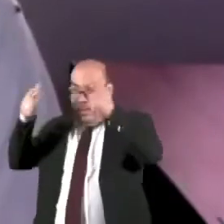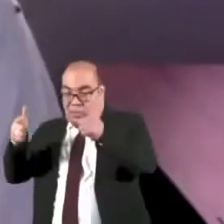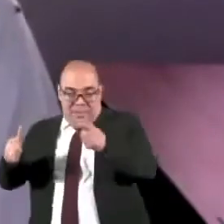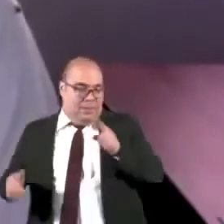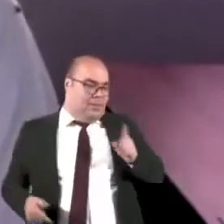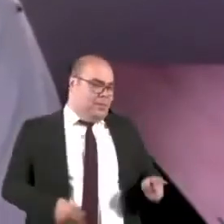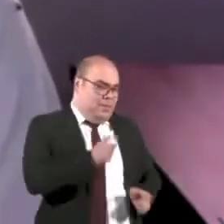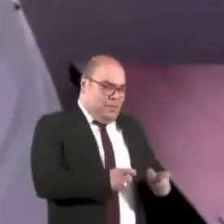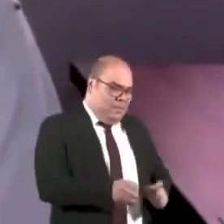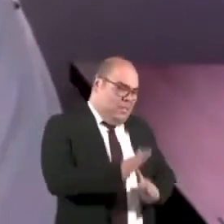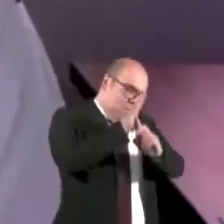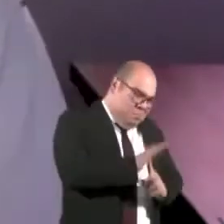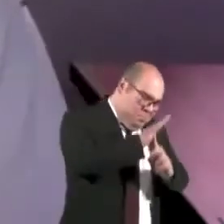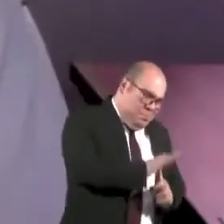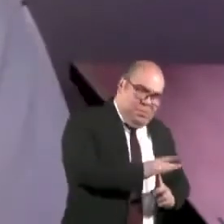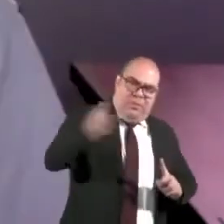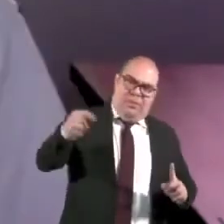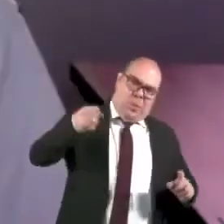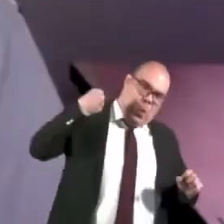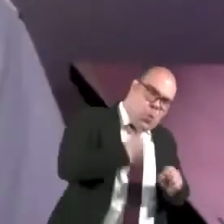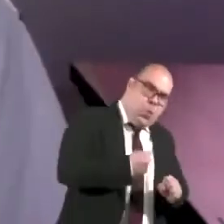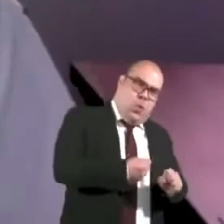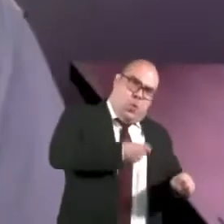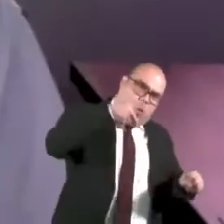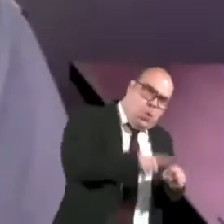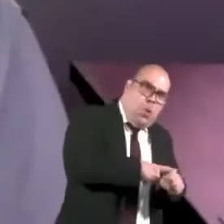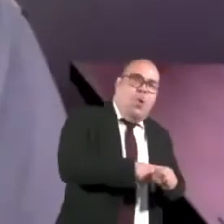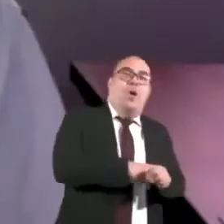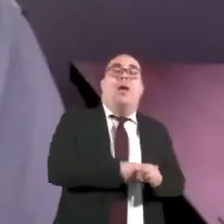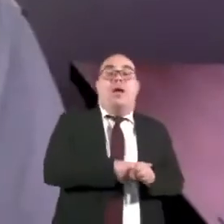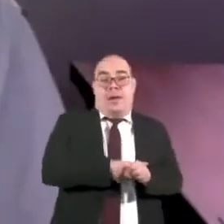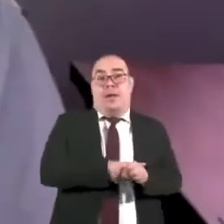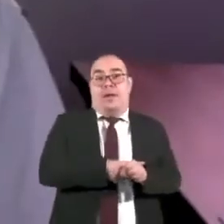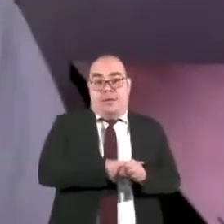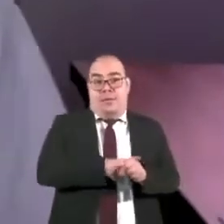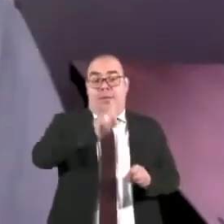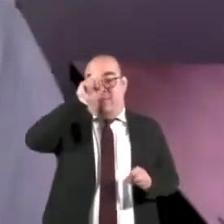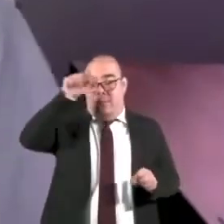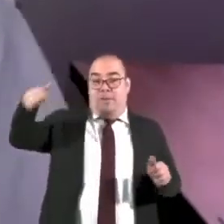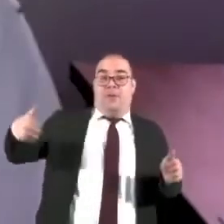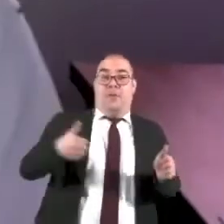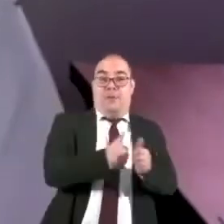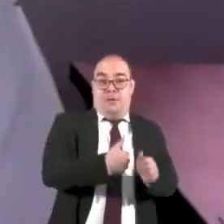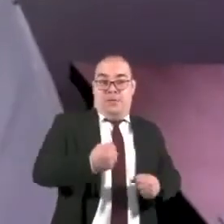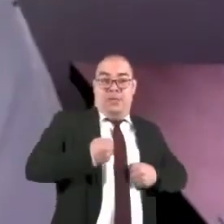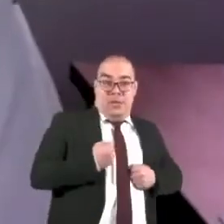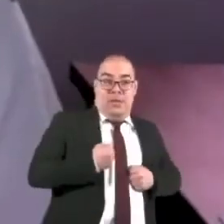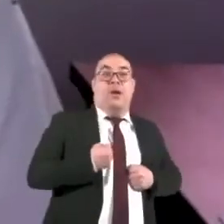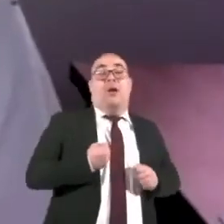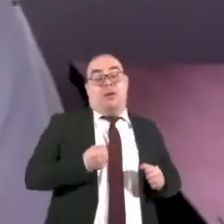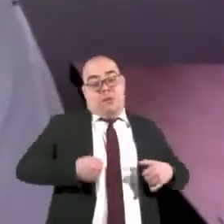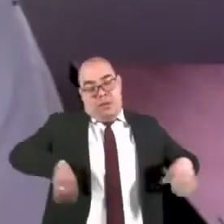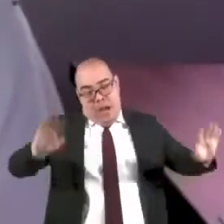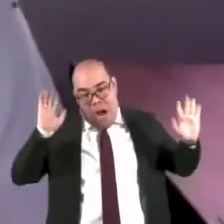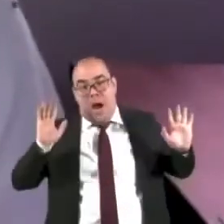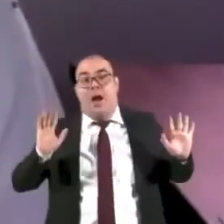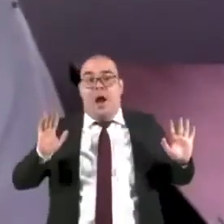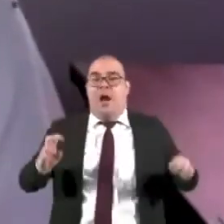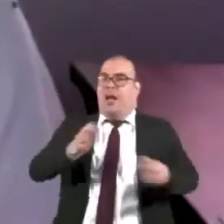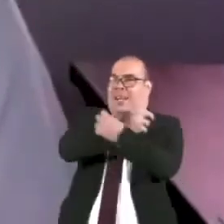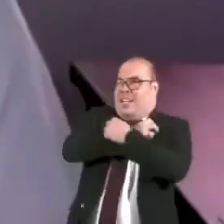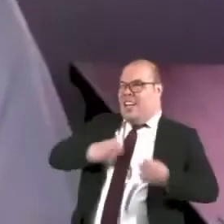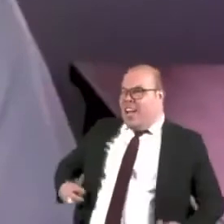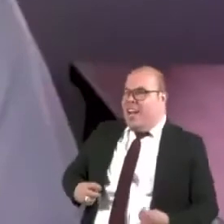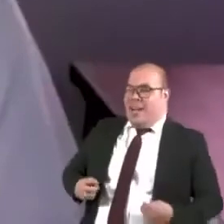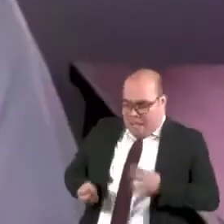sectores alternativos, incluido el paramilitarismo. Las guerrillas surgimos como ejercicio de resistencia a